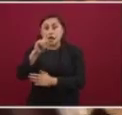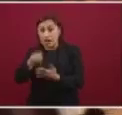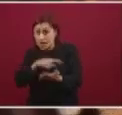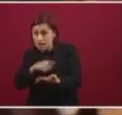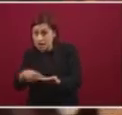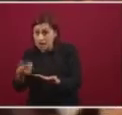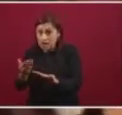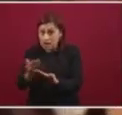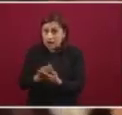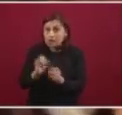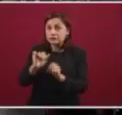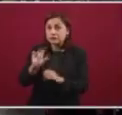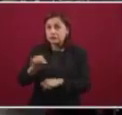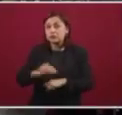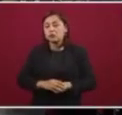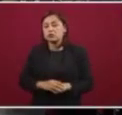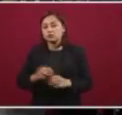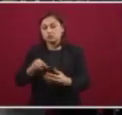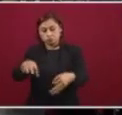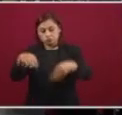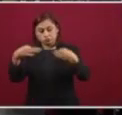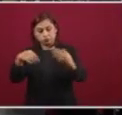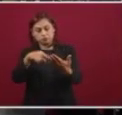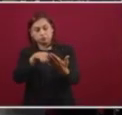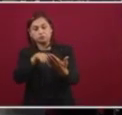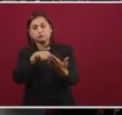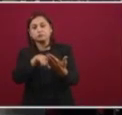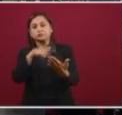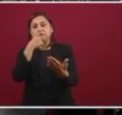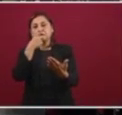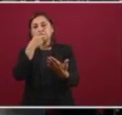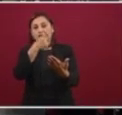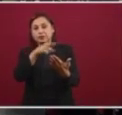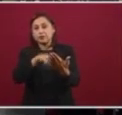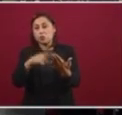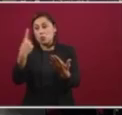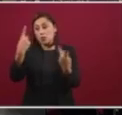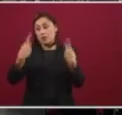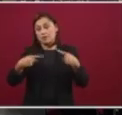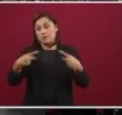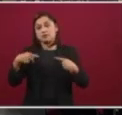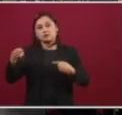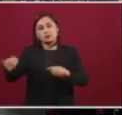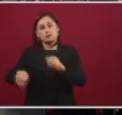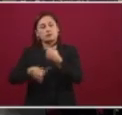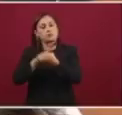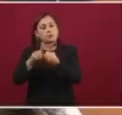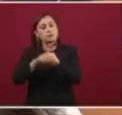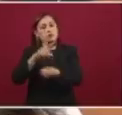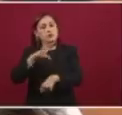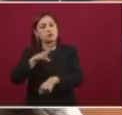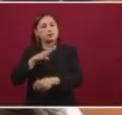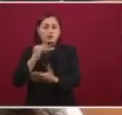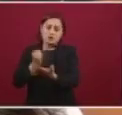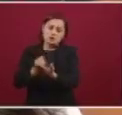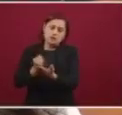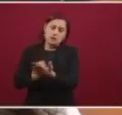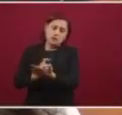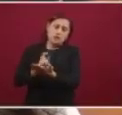de una persona, por cierto, de su estado, que padece este tipo de cobros de intereses sobre